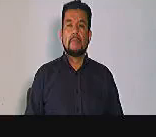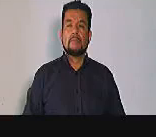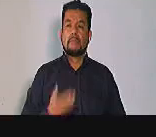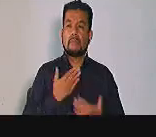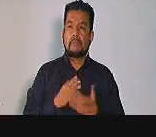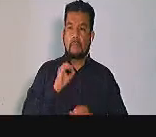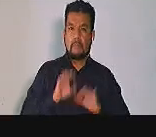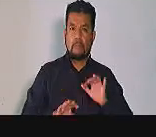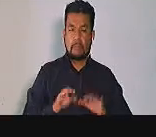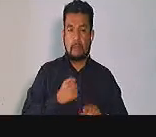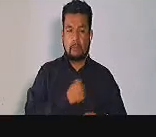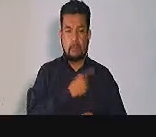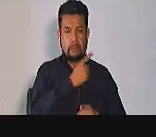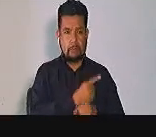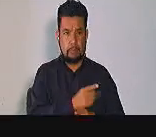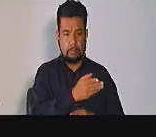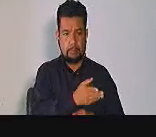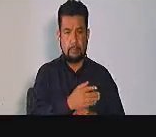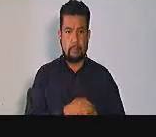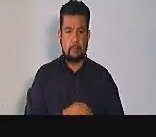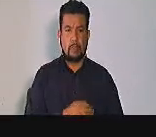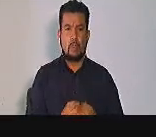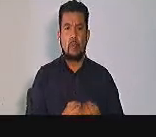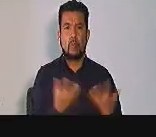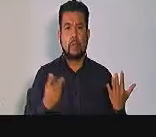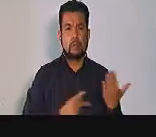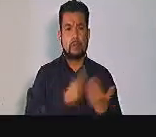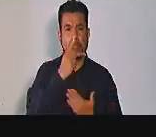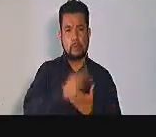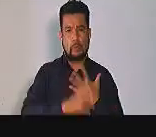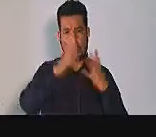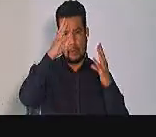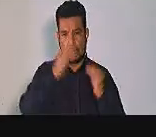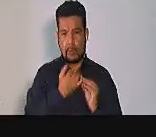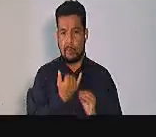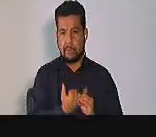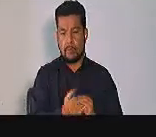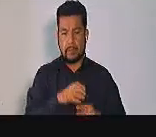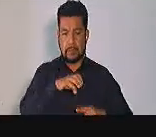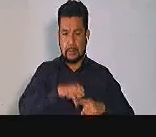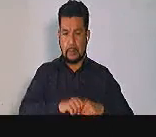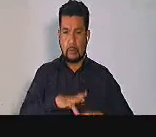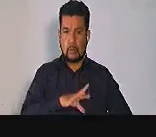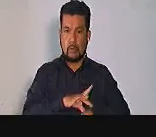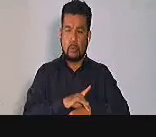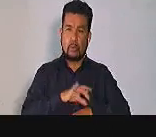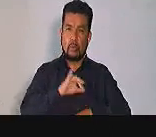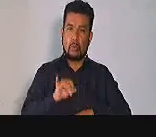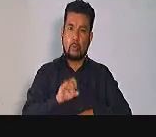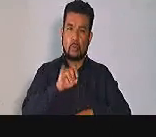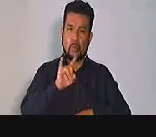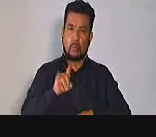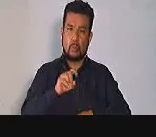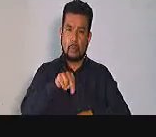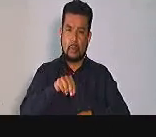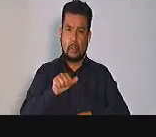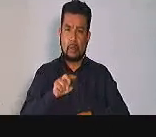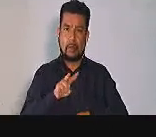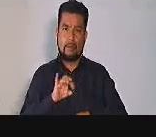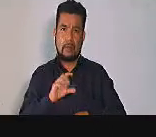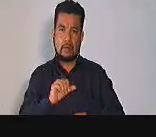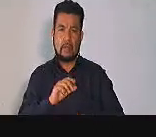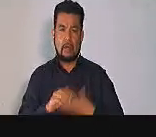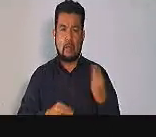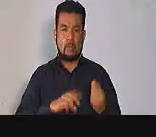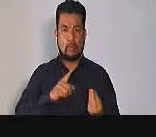Gracias, señor secretario. ¿Me confirma, por favor, cuántos proyectos de acuerdo se está citando el doctor Juan Ávila a su comisión, la cual